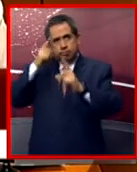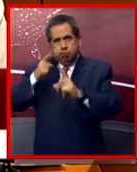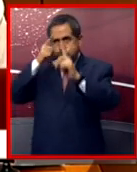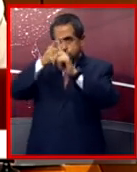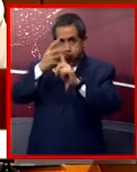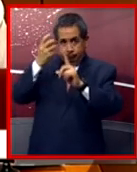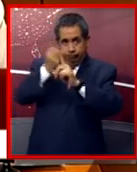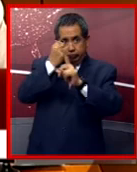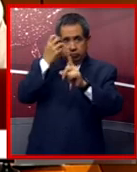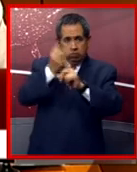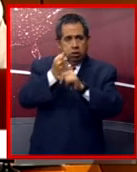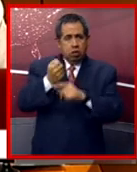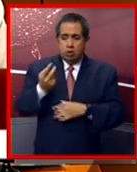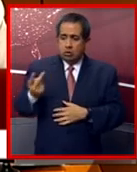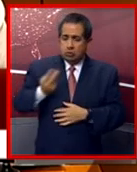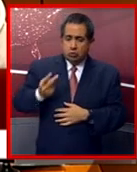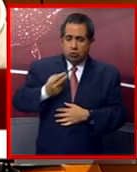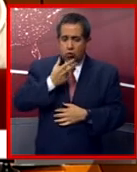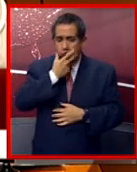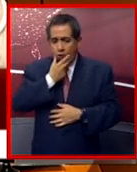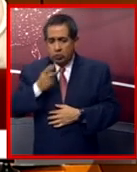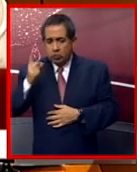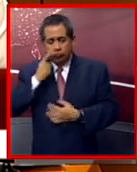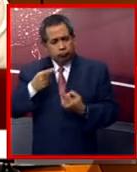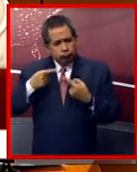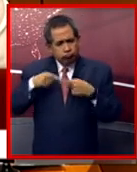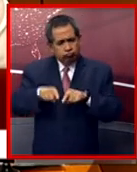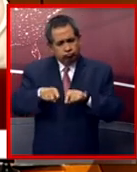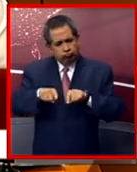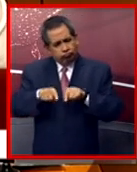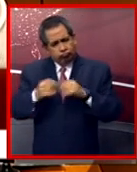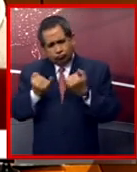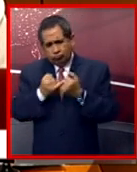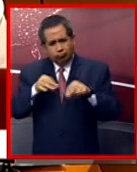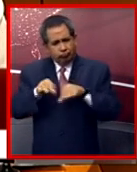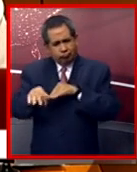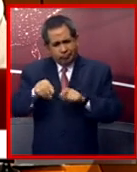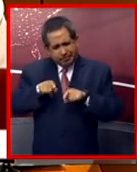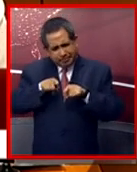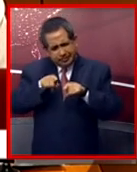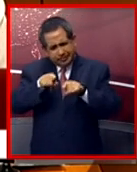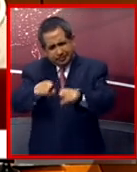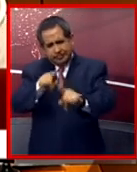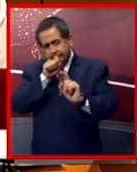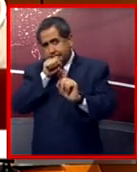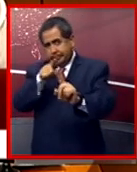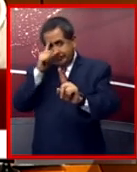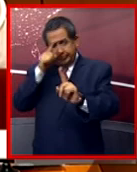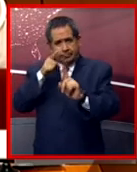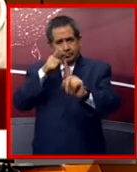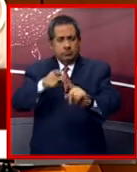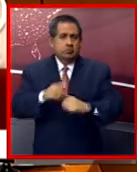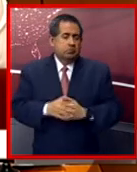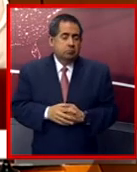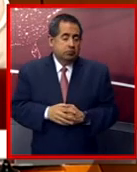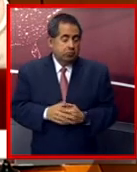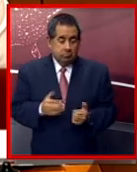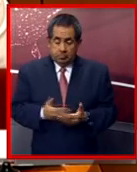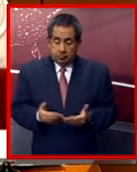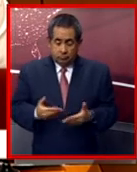metas si ambos géneros, hombres y mujeres, trabajamos por un mismo ideal. Hoy más que